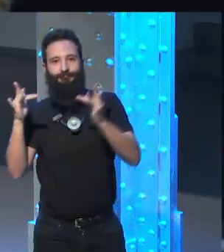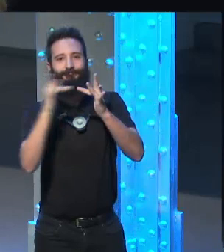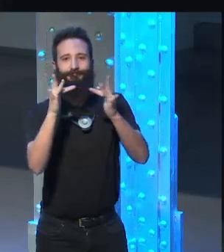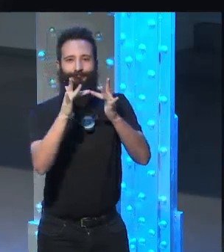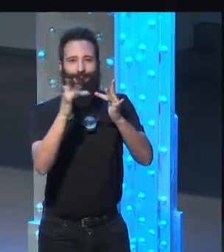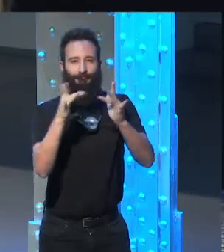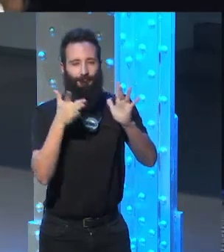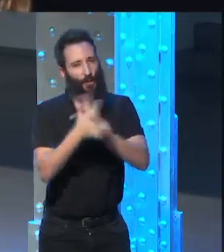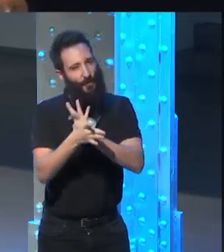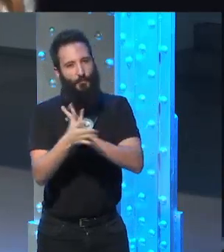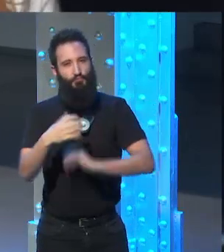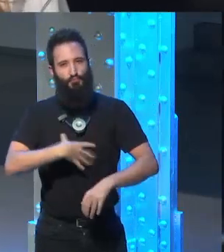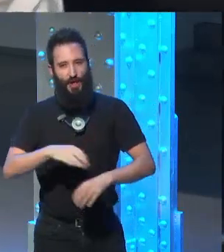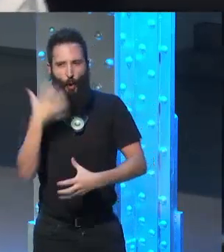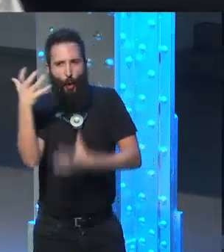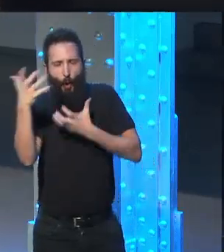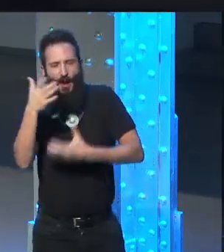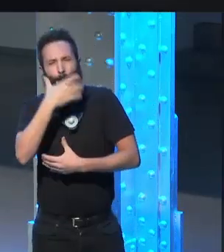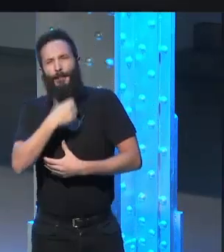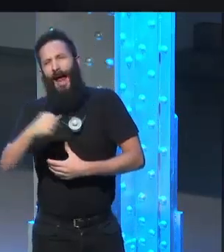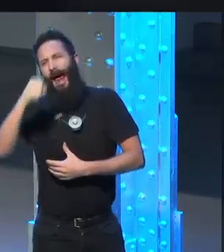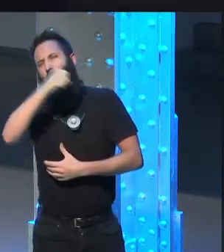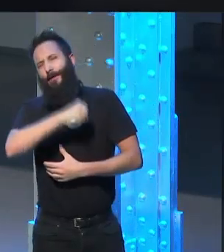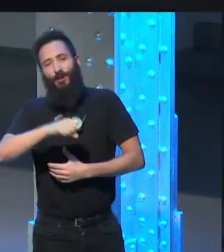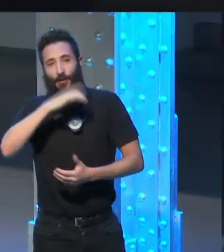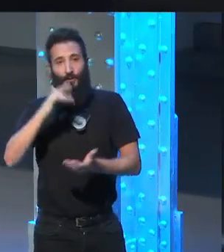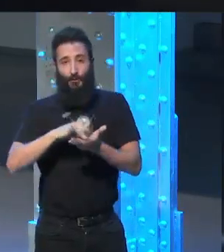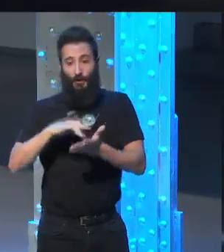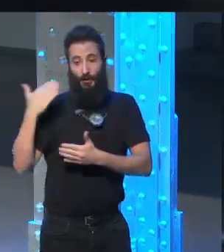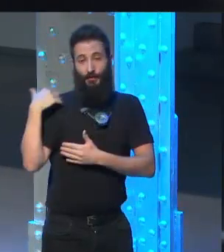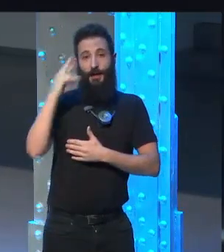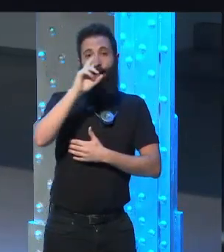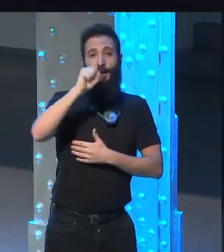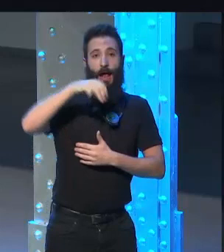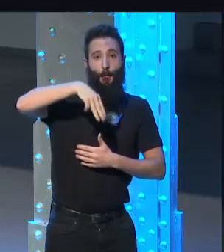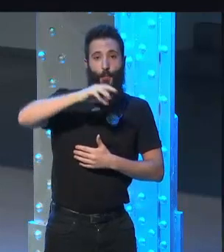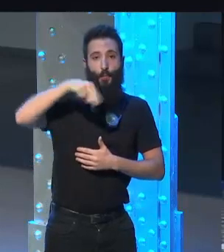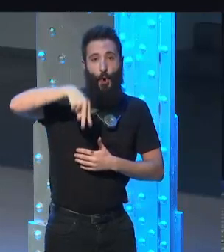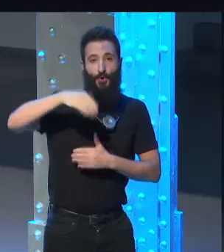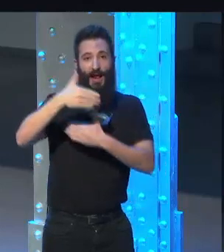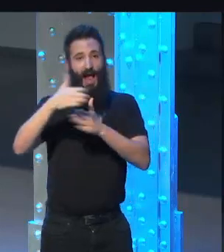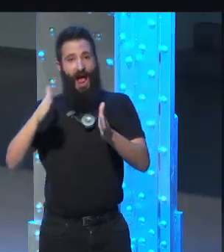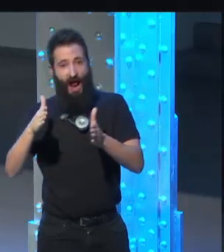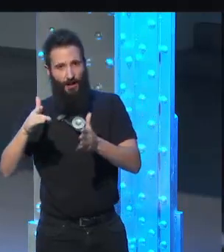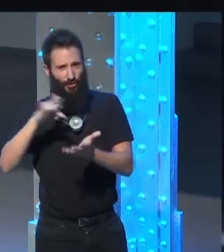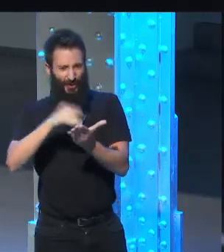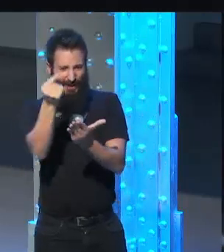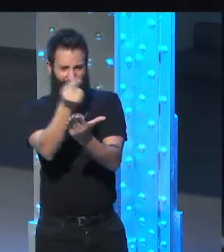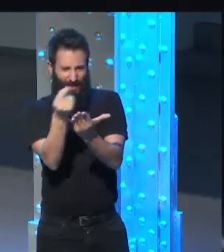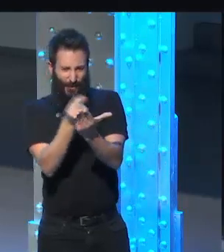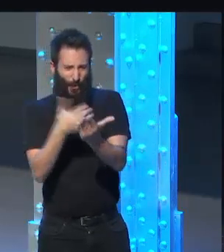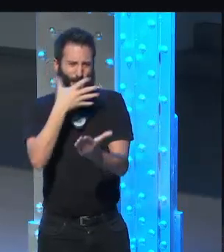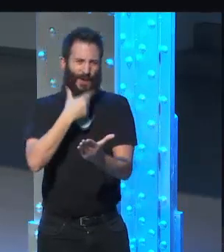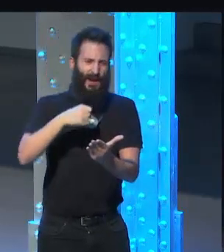nacer obras magistrales. Ramón y Cajal hacía unos dibujos excepcionales de neuronas,